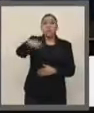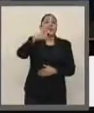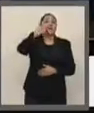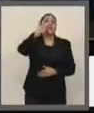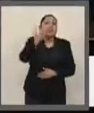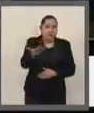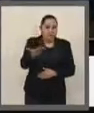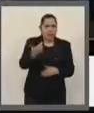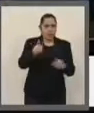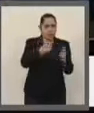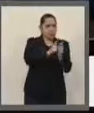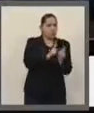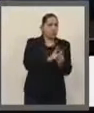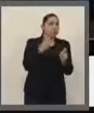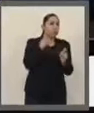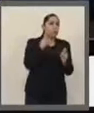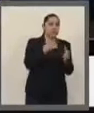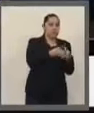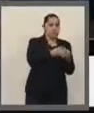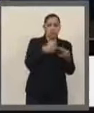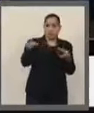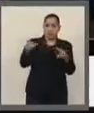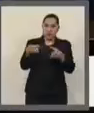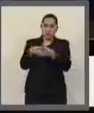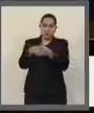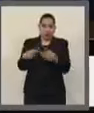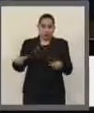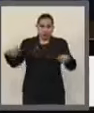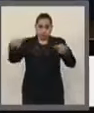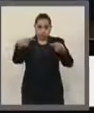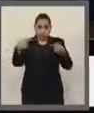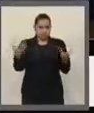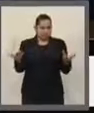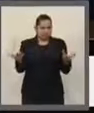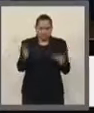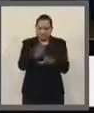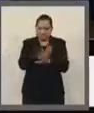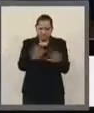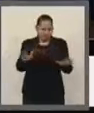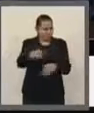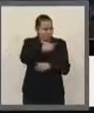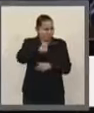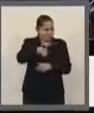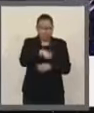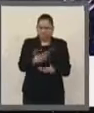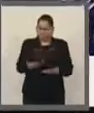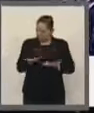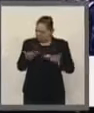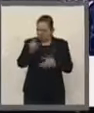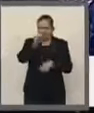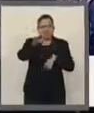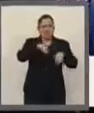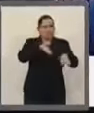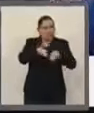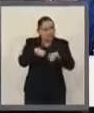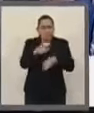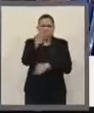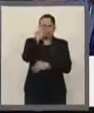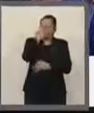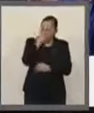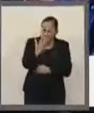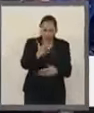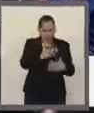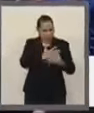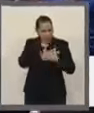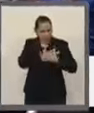tendemos la mano a todos y les diremos que a todos serviremos con amor, con seriedad con patriotismo, con